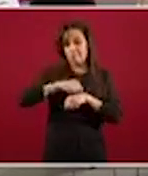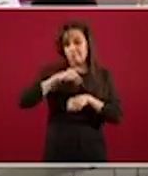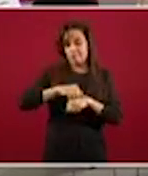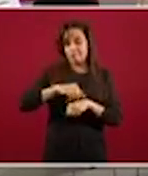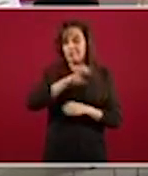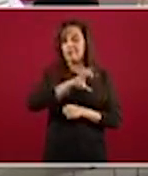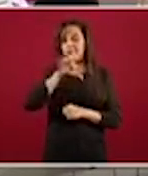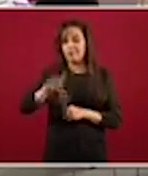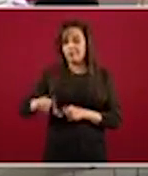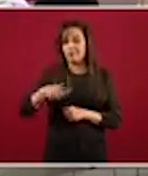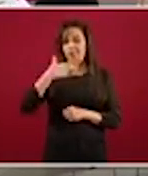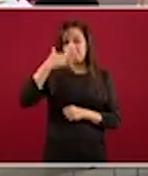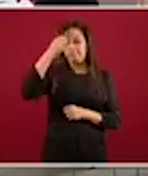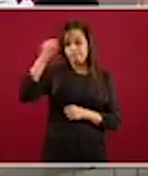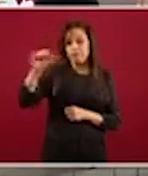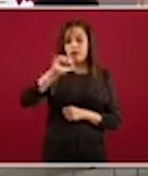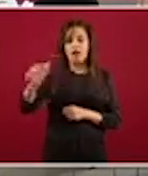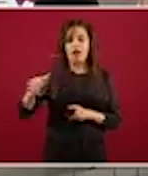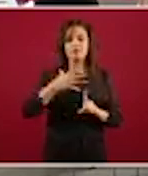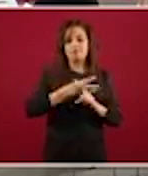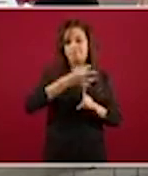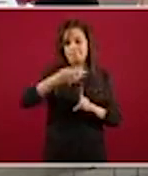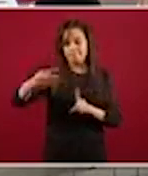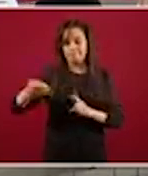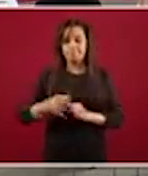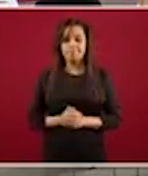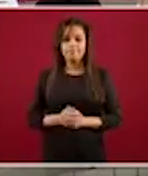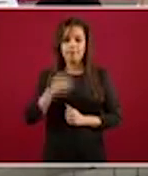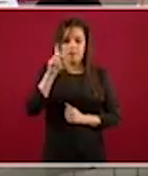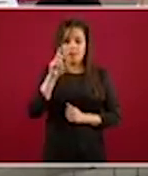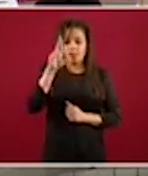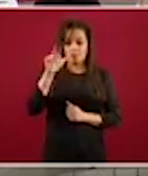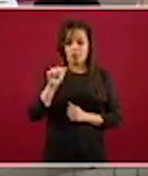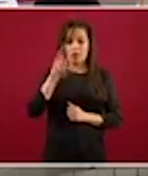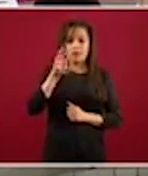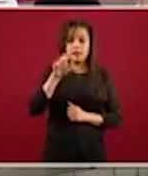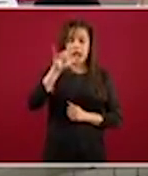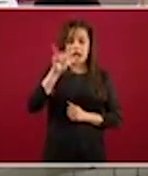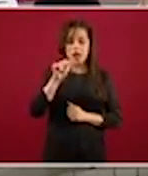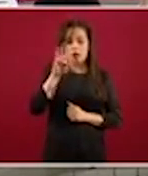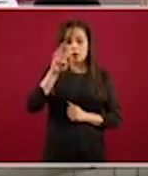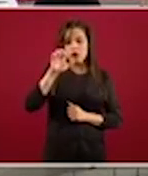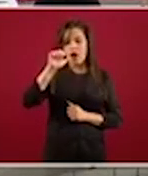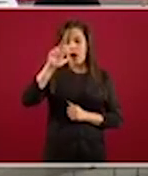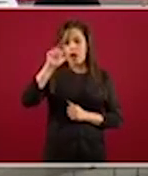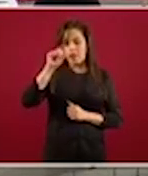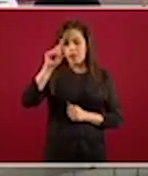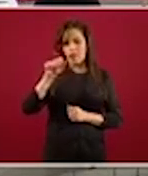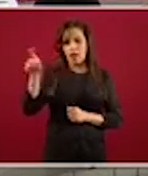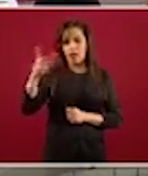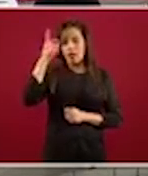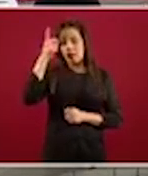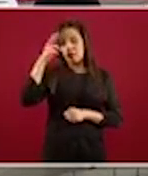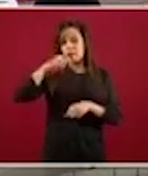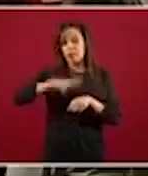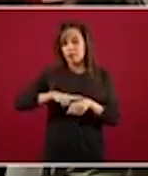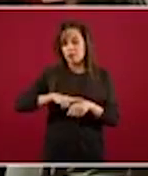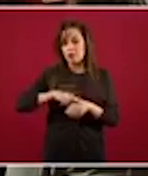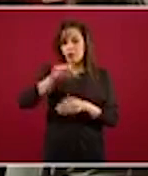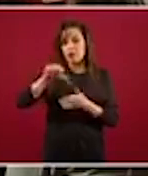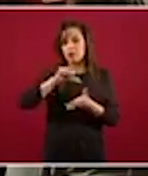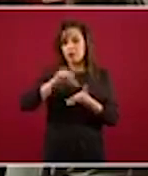en epidemiología. La doctora Celia Puche Aranda, quien es directora del Centro